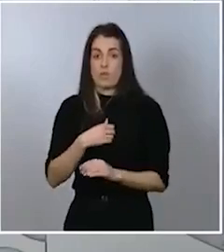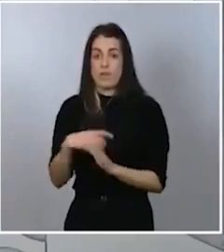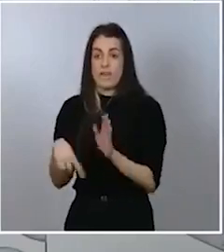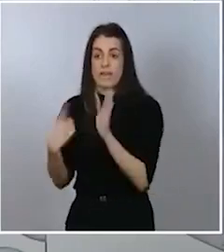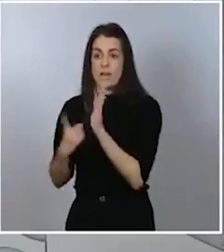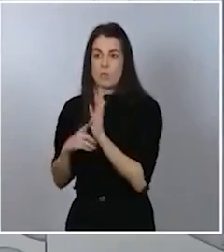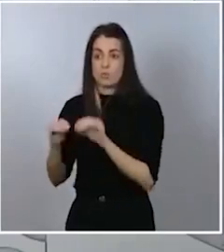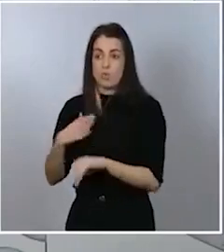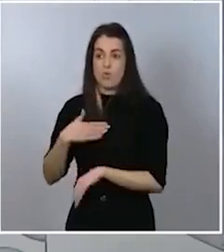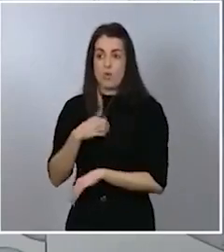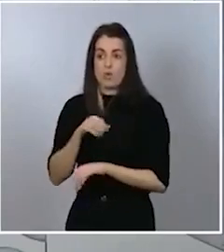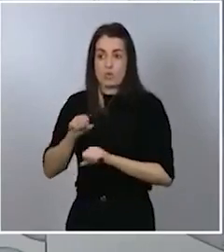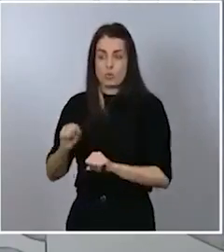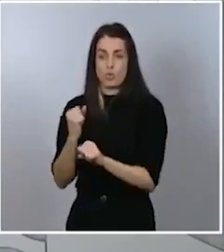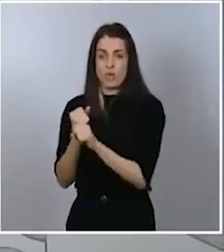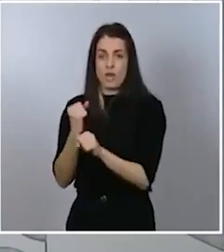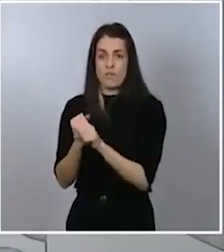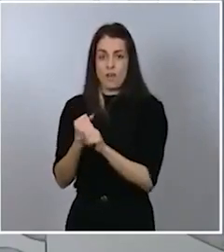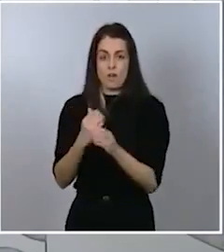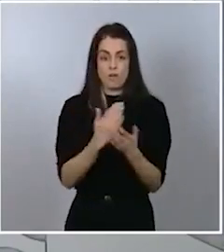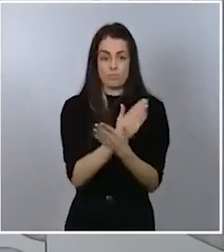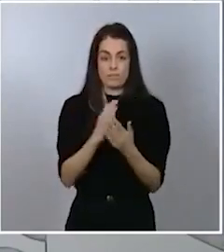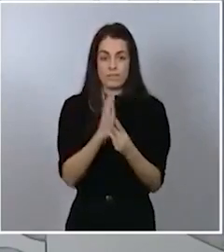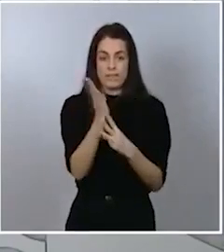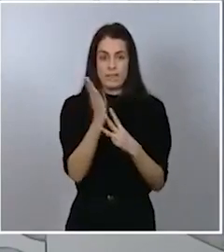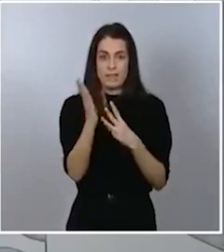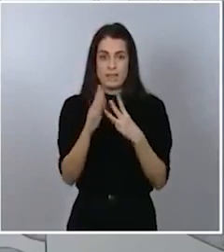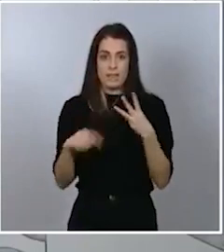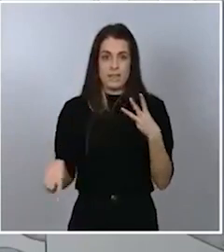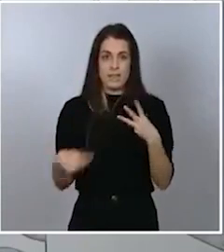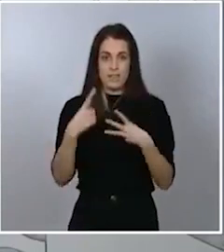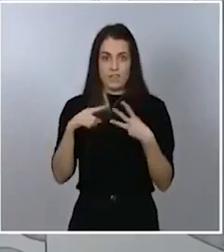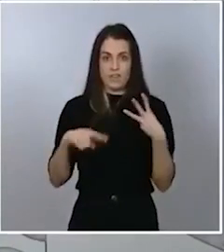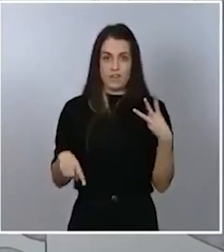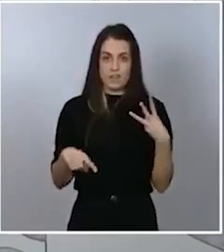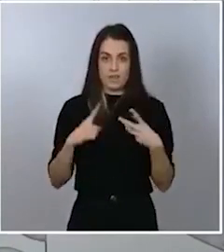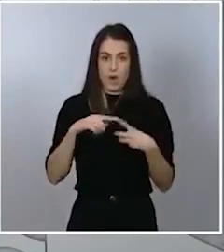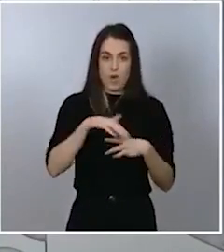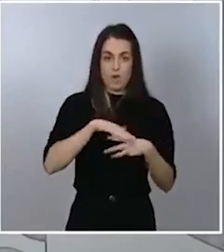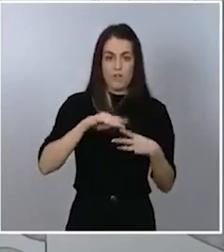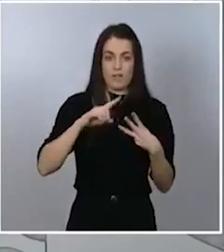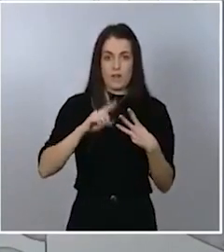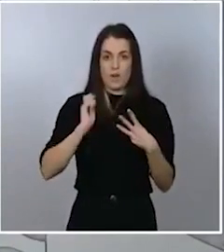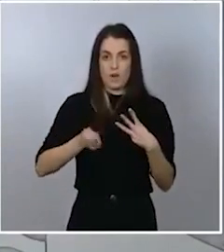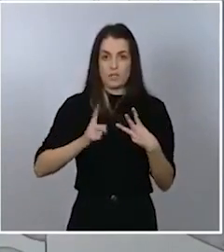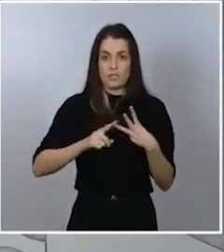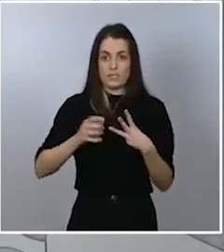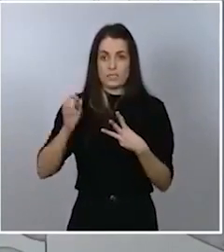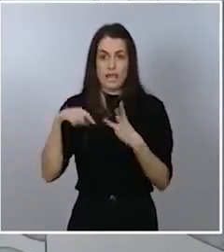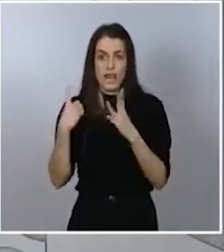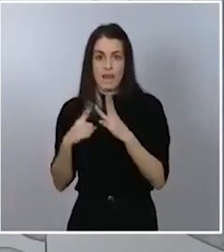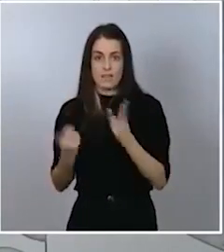en este sentido yo quiero entender lo que pasa que es más sencillo que se lo pregunten a él verdad el propio vicepresidente